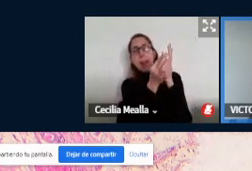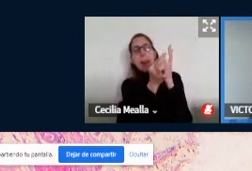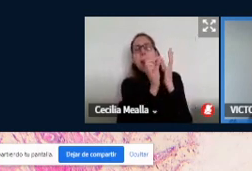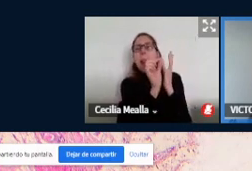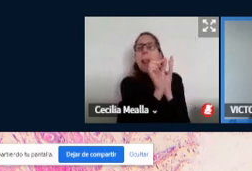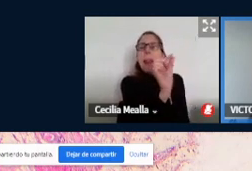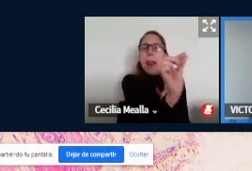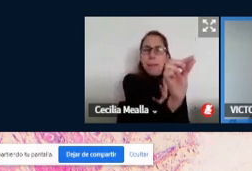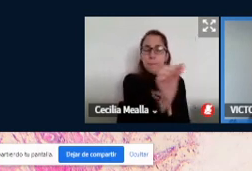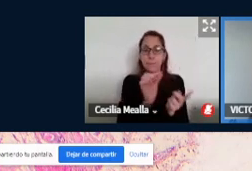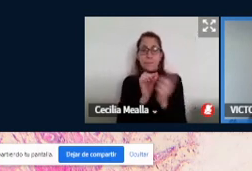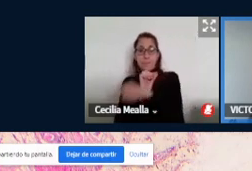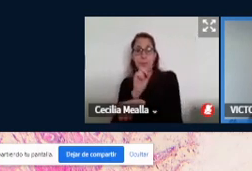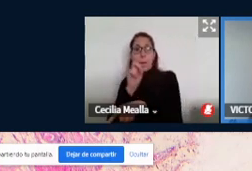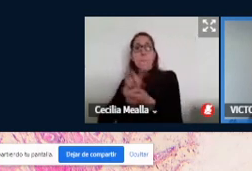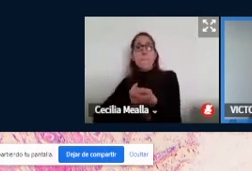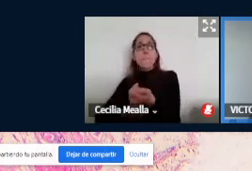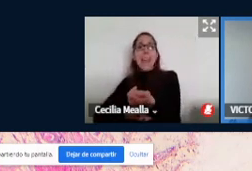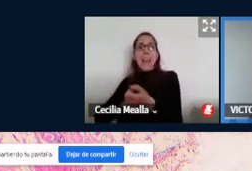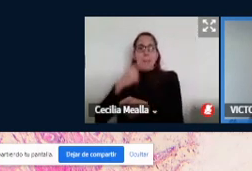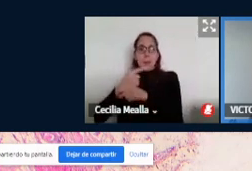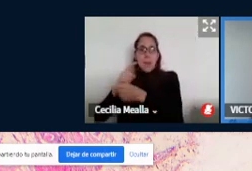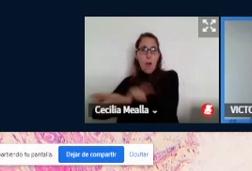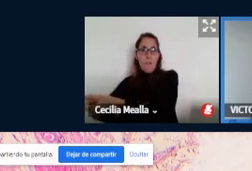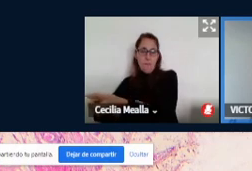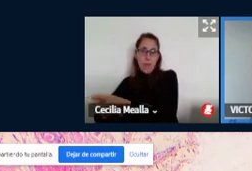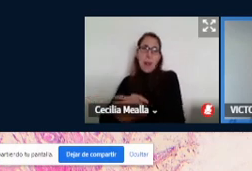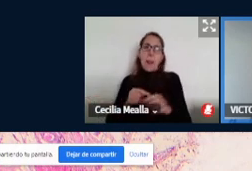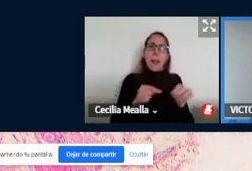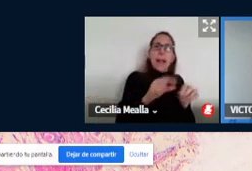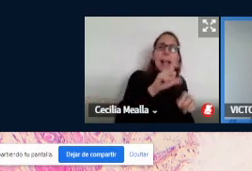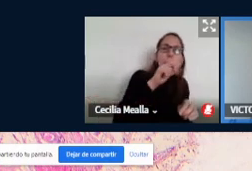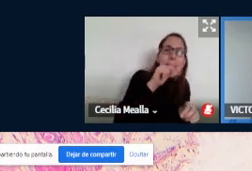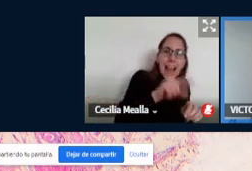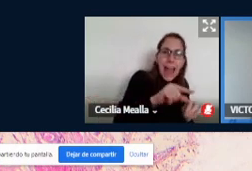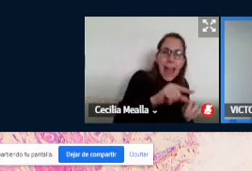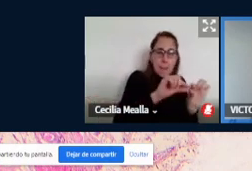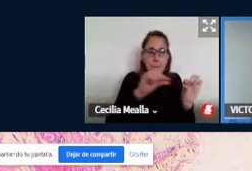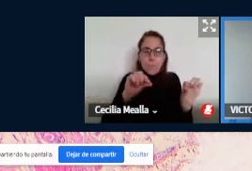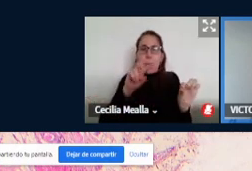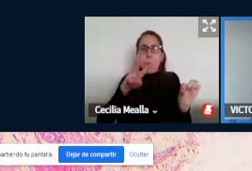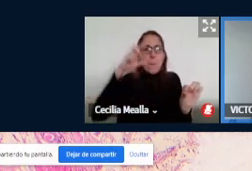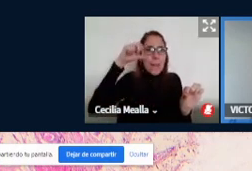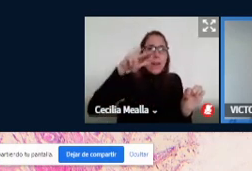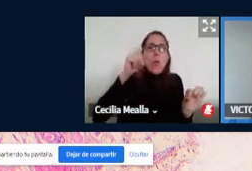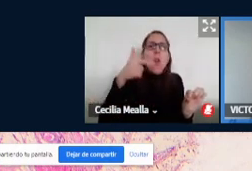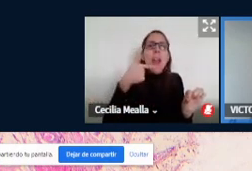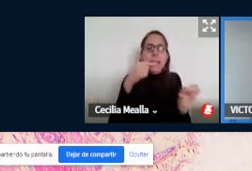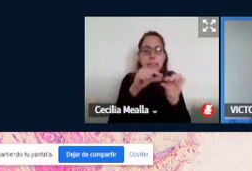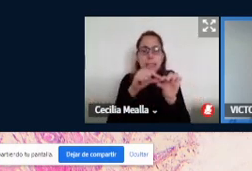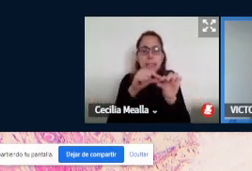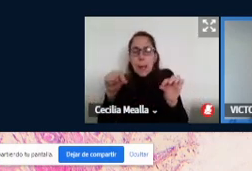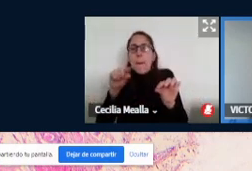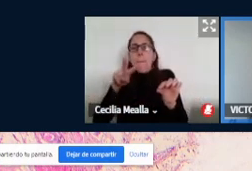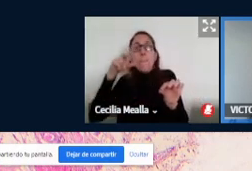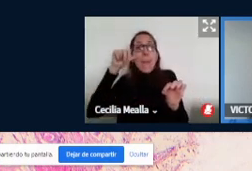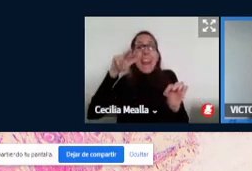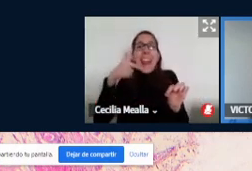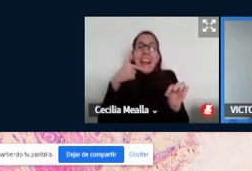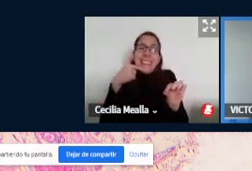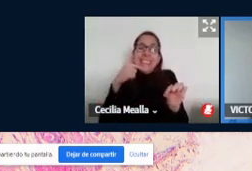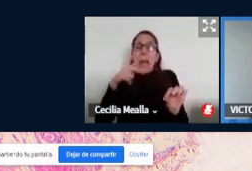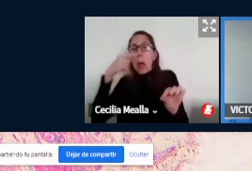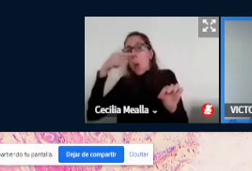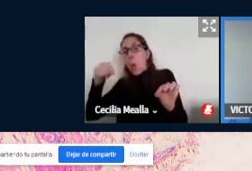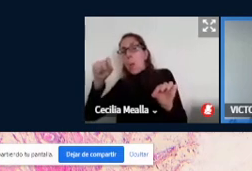más grandes, venas de menor calibre, venas de mayor calibre. Recién acá empiezan a tener un poquito de músculo, porque en realidad ellas